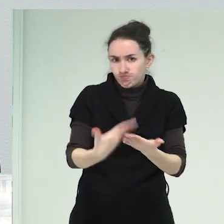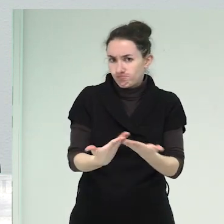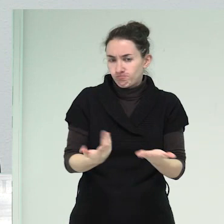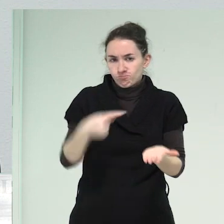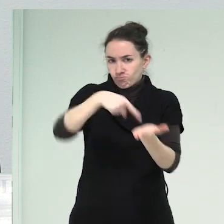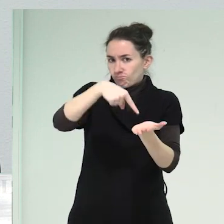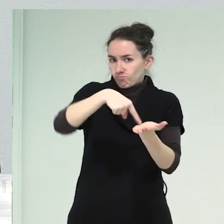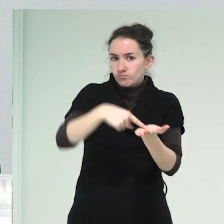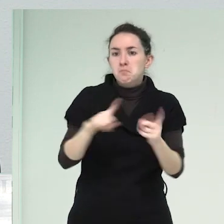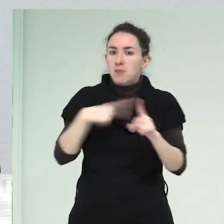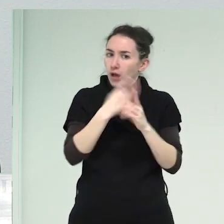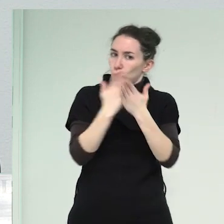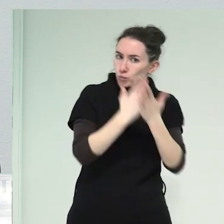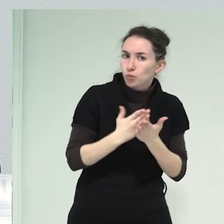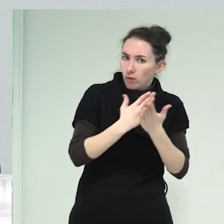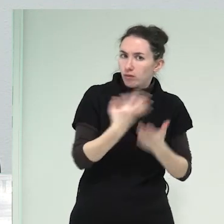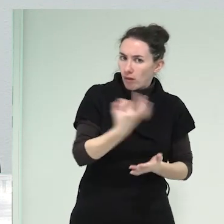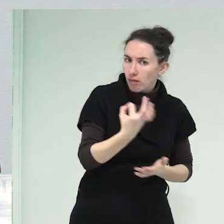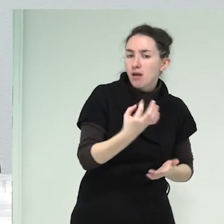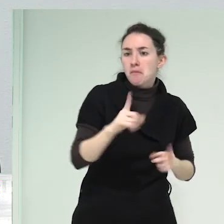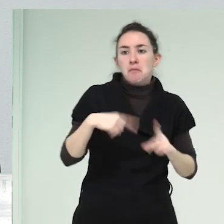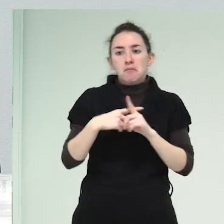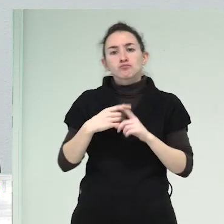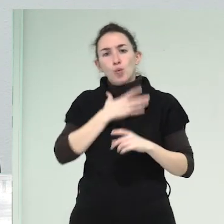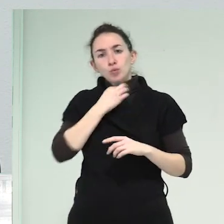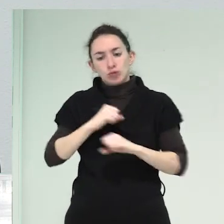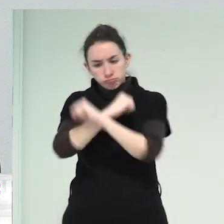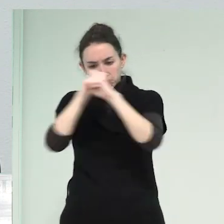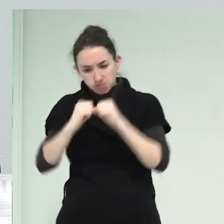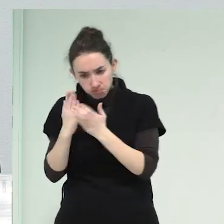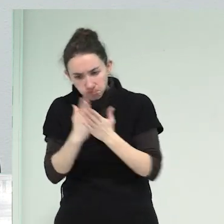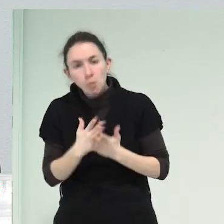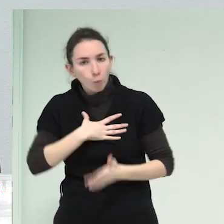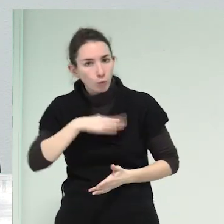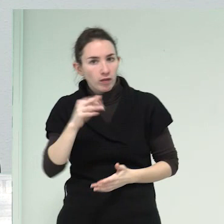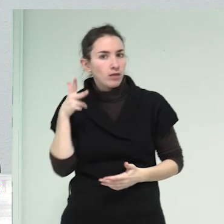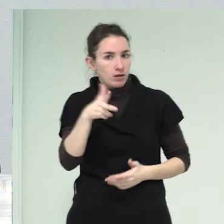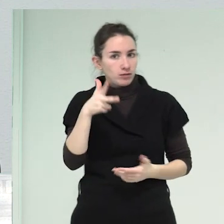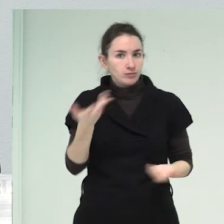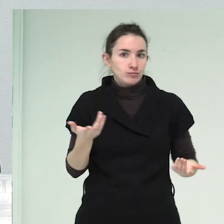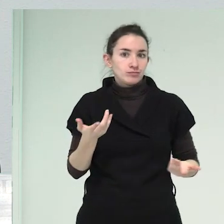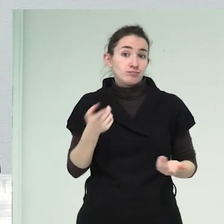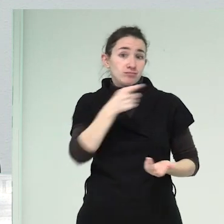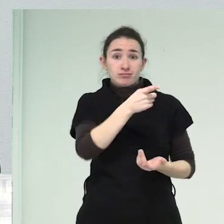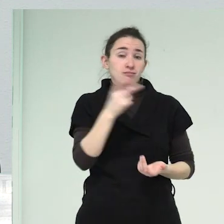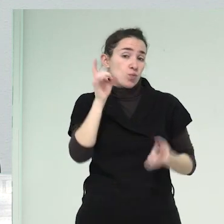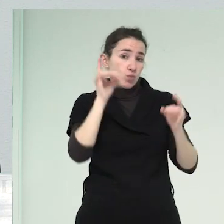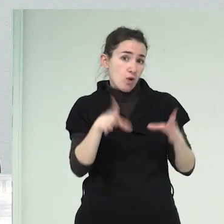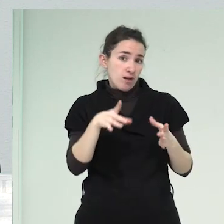posibilidad de estudiar y de convertirse en intelectual, lo que decía Mary Wollstonecraft en La Vindicación de